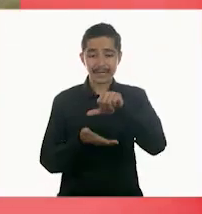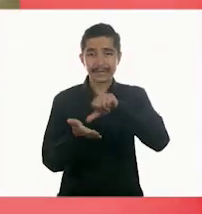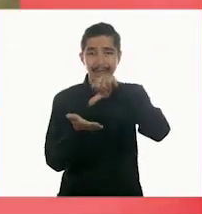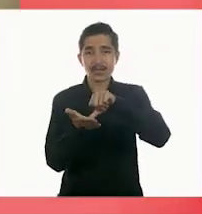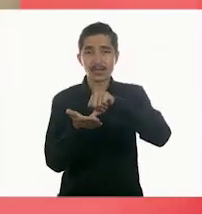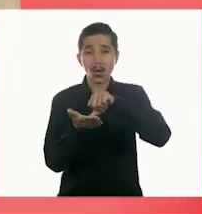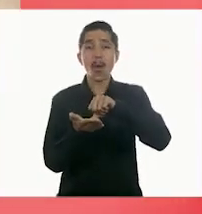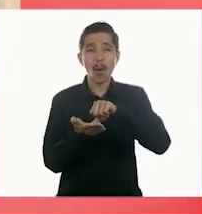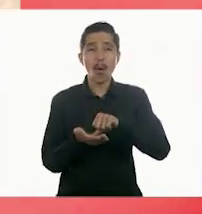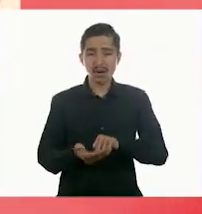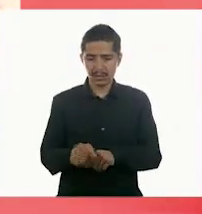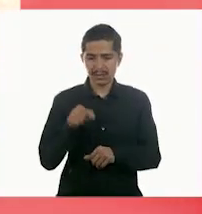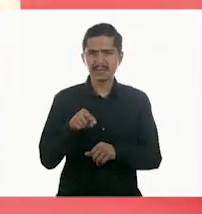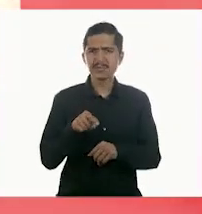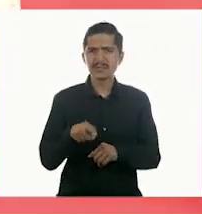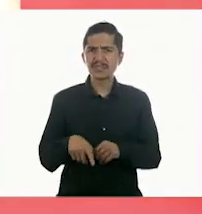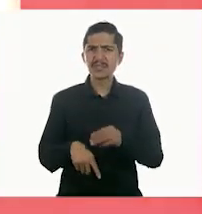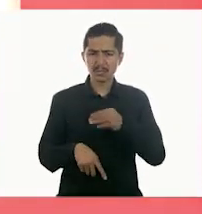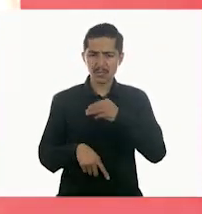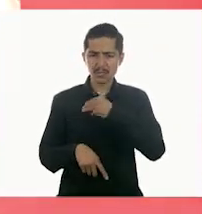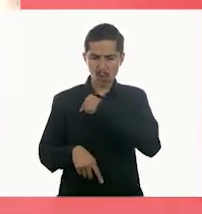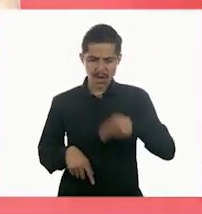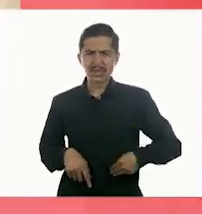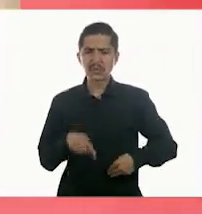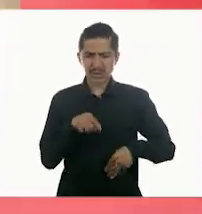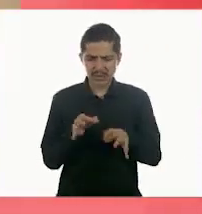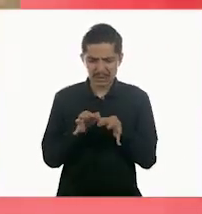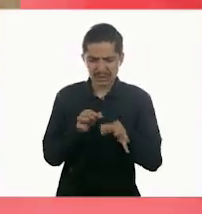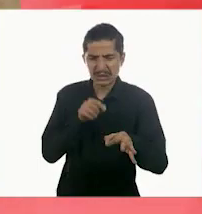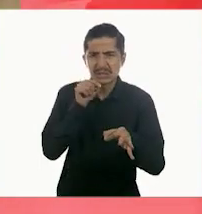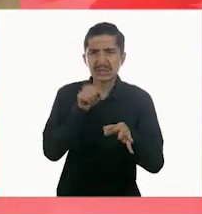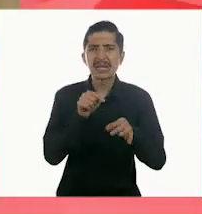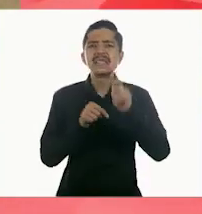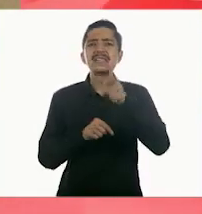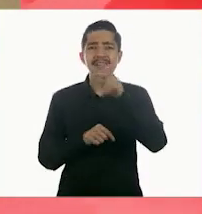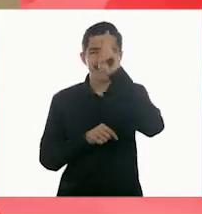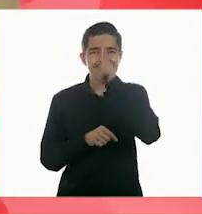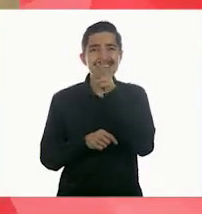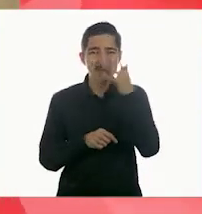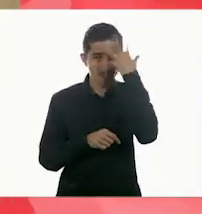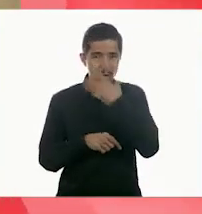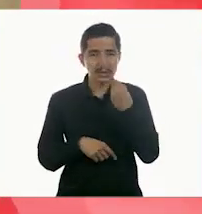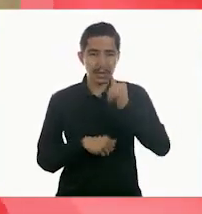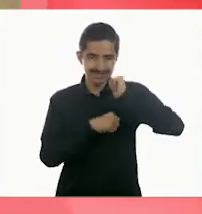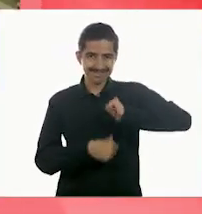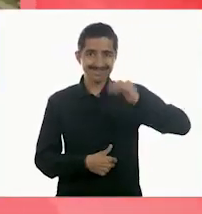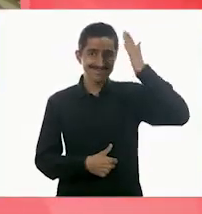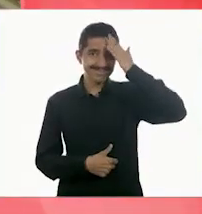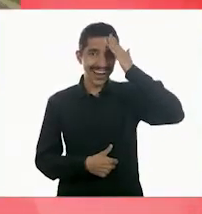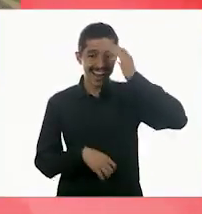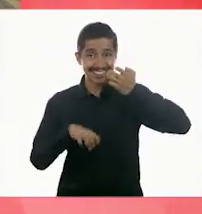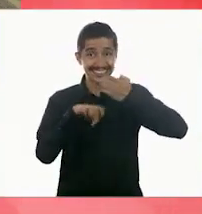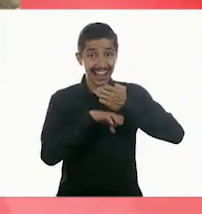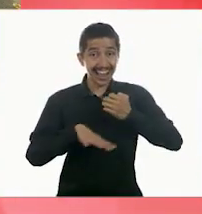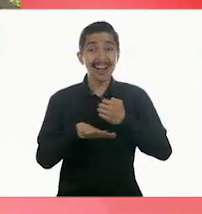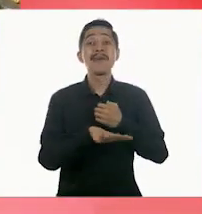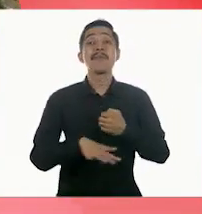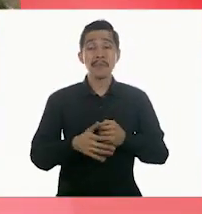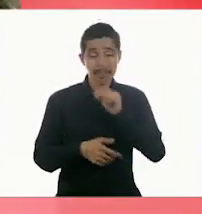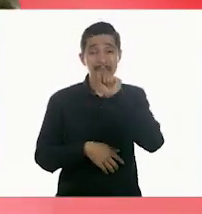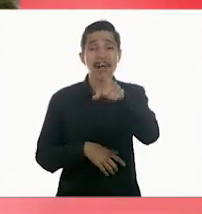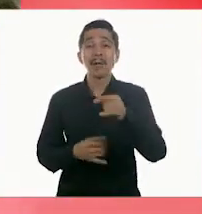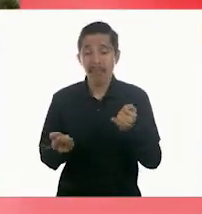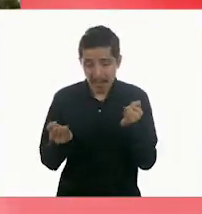Centro. Este municipio alberga a la ciudad de Villahermosa, capital del estado, pero es